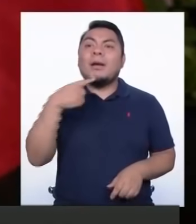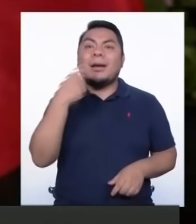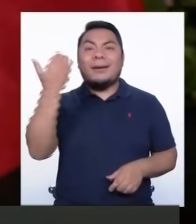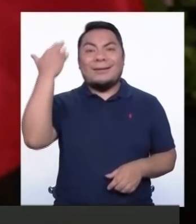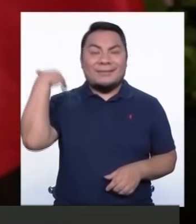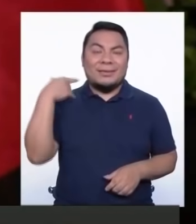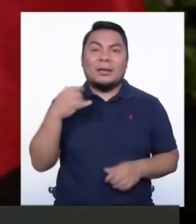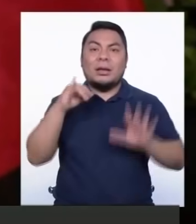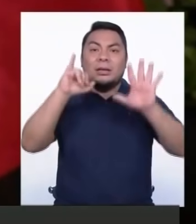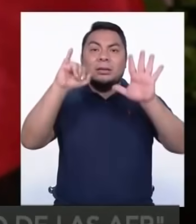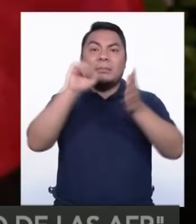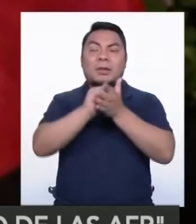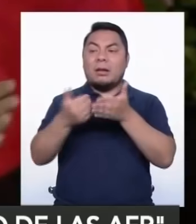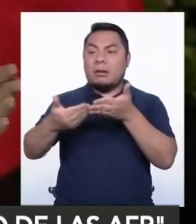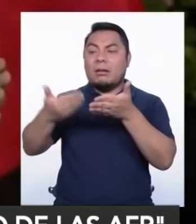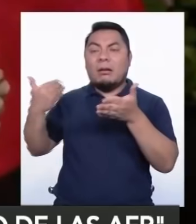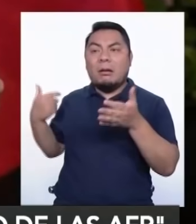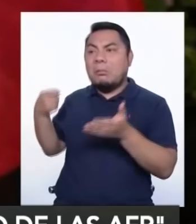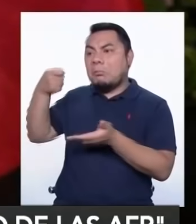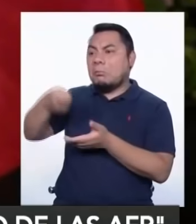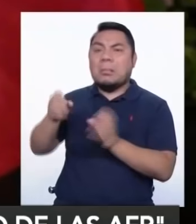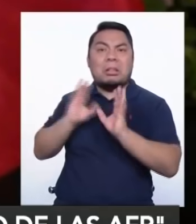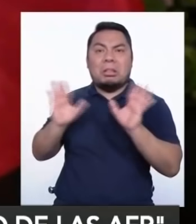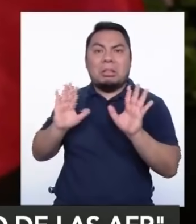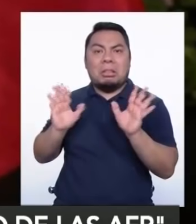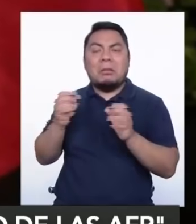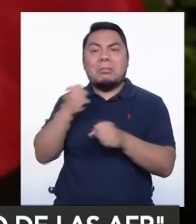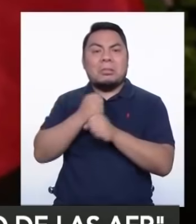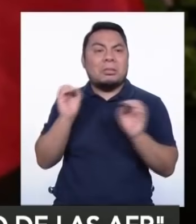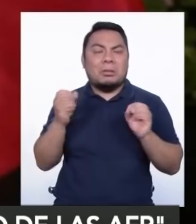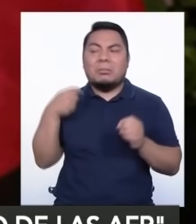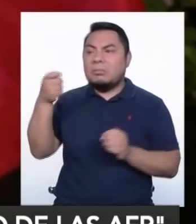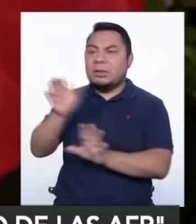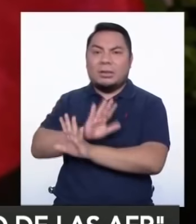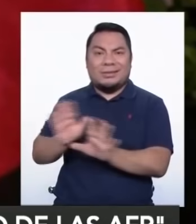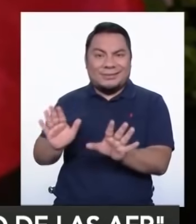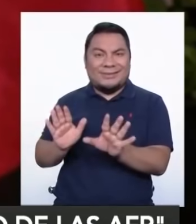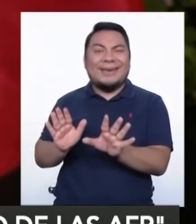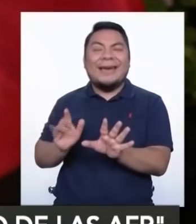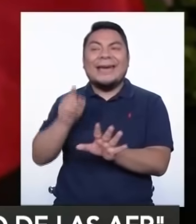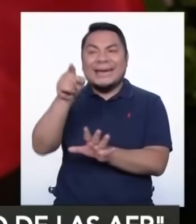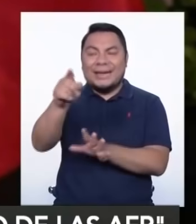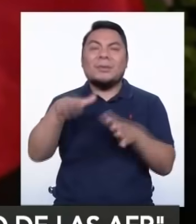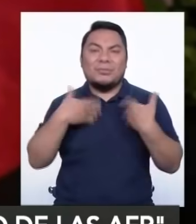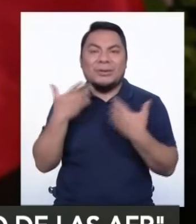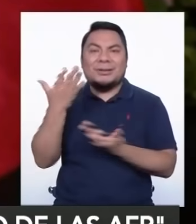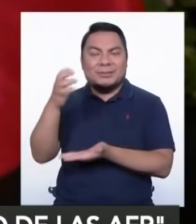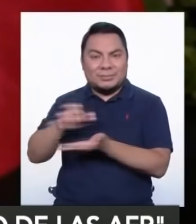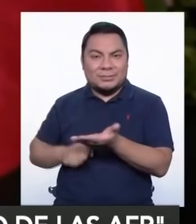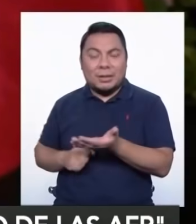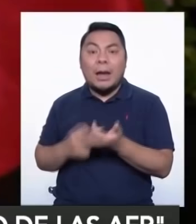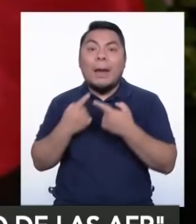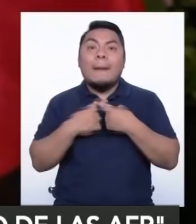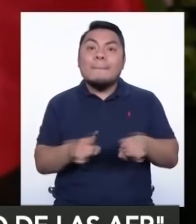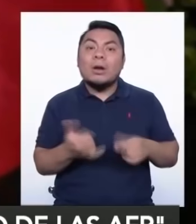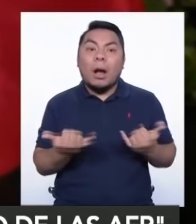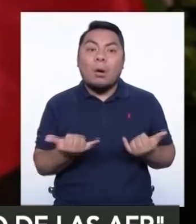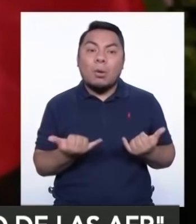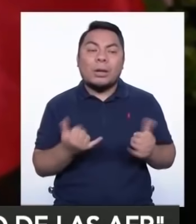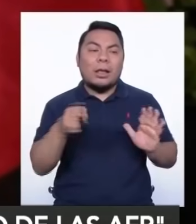a la AFP. Ahora la norma que hoy está aprobada, pueden